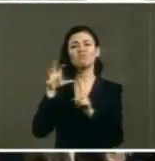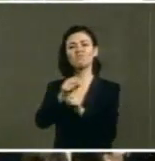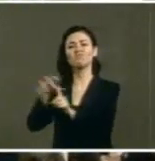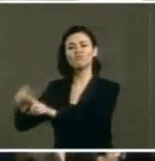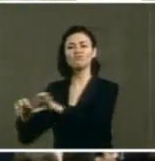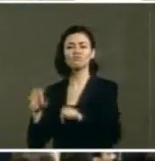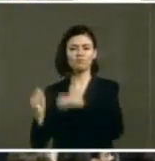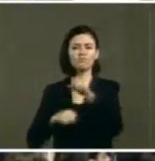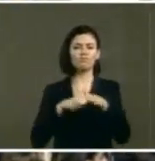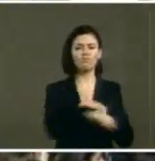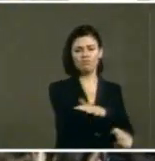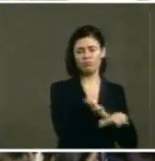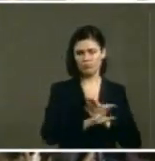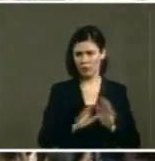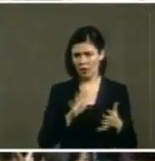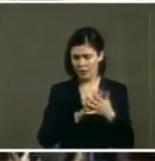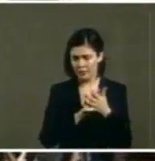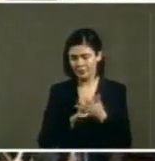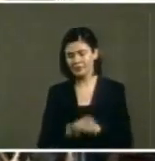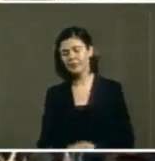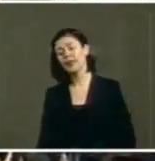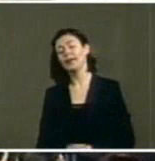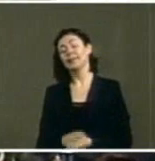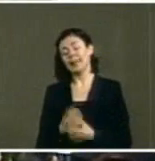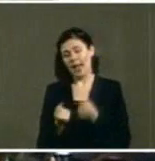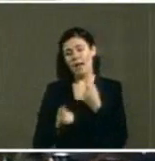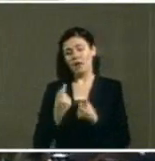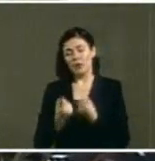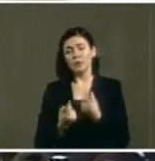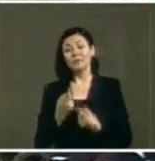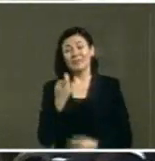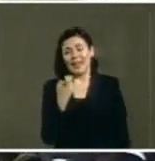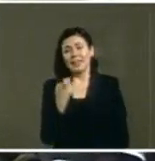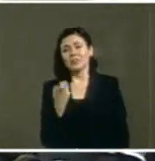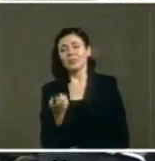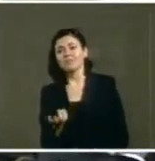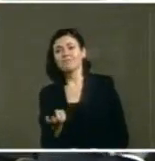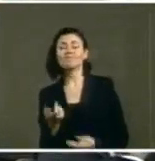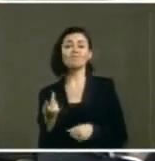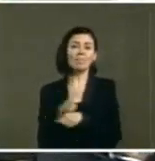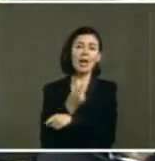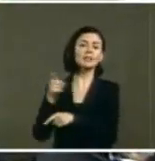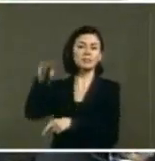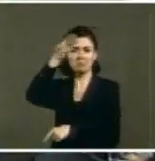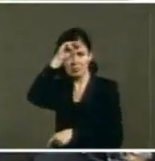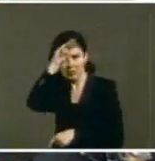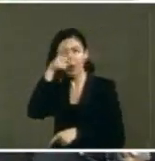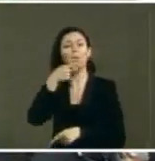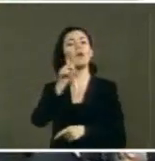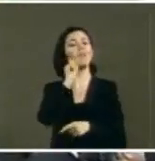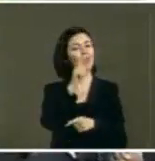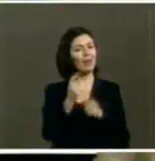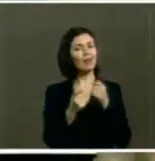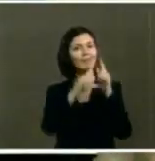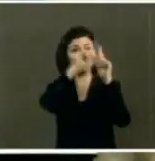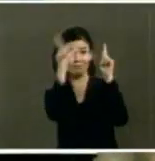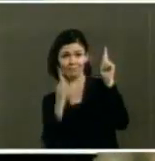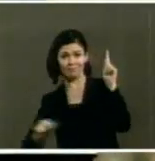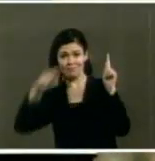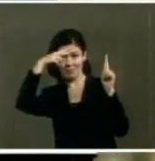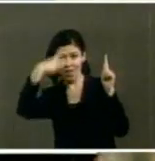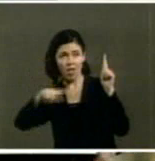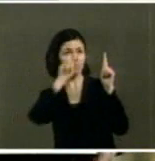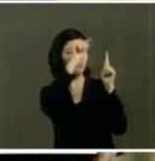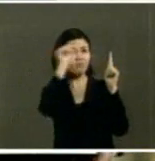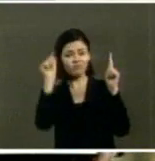me obliga a una explicación sobre lo que ocurre no solo en Monterrey, sino también en otras partes del país. Así